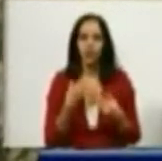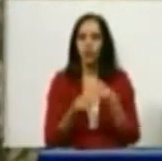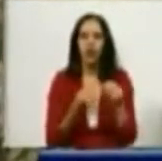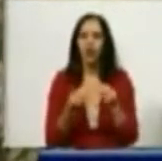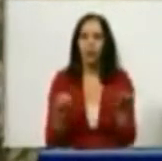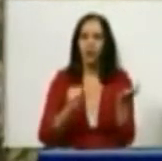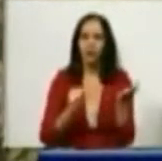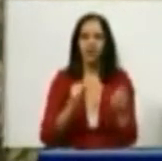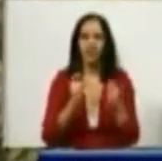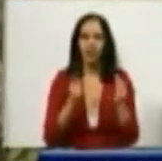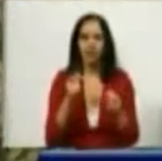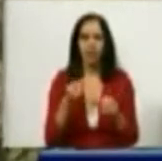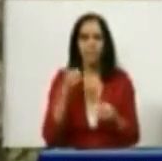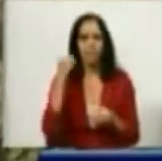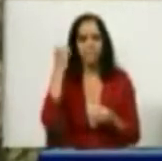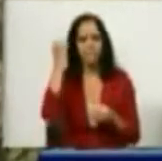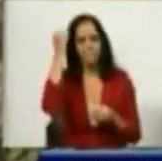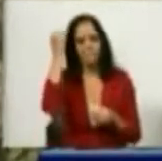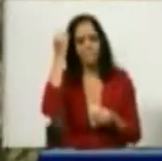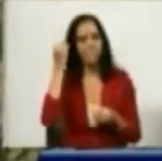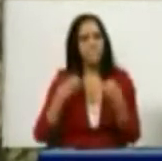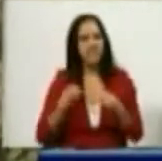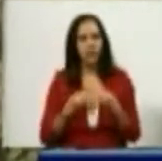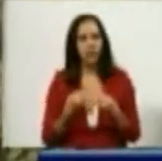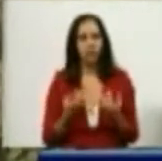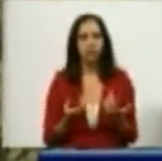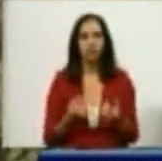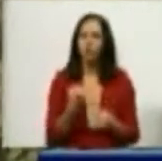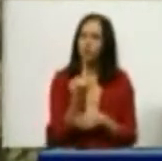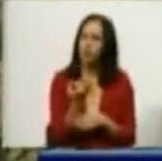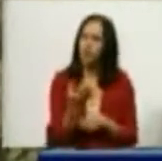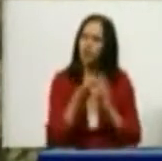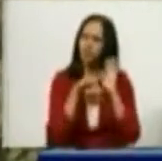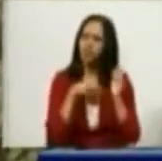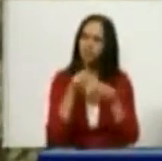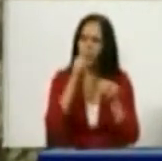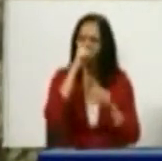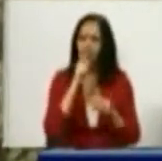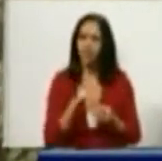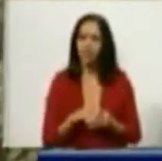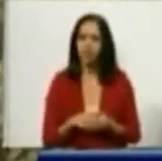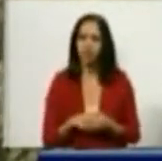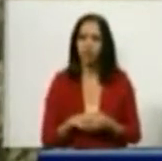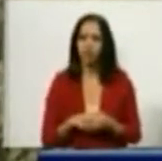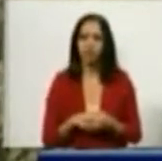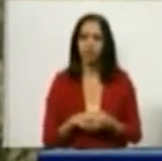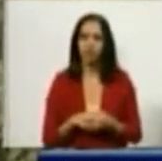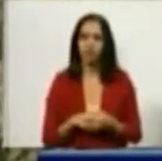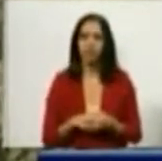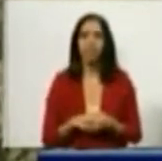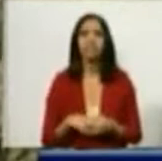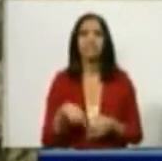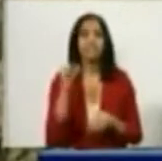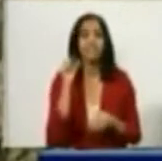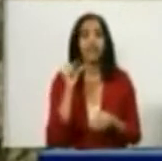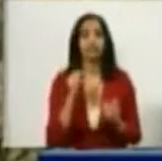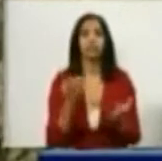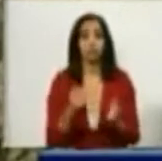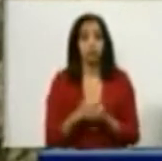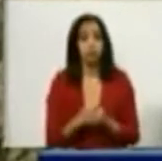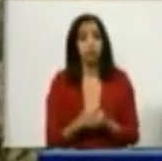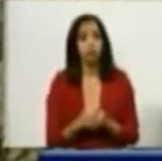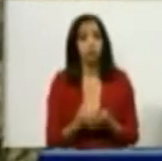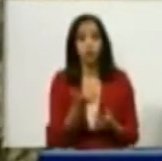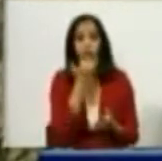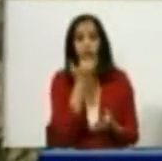de no hacer el programa uno lo asumió como un cuántos programas hicimos este año casi solo